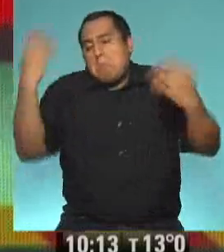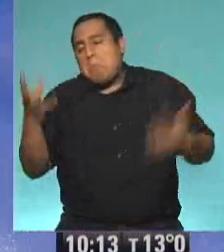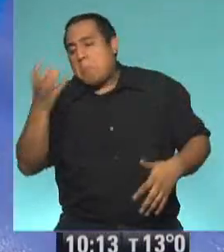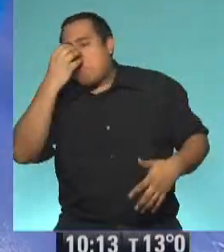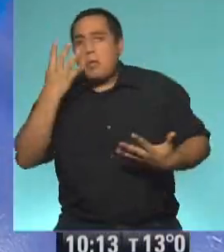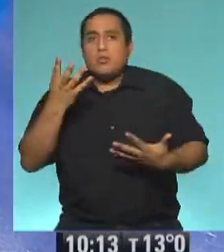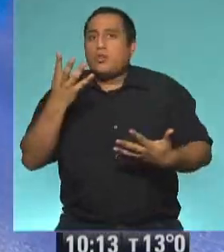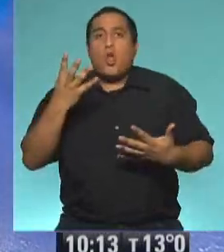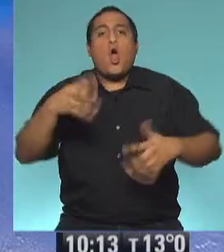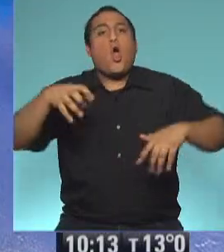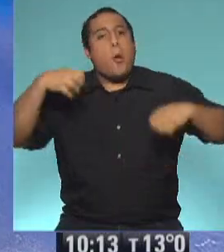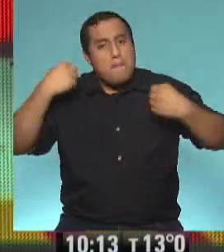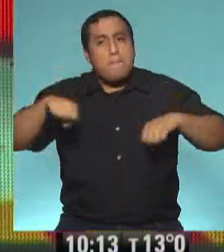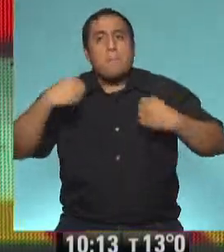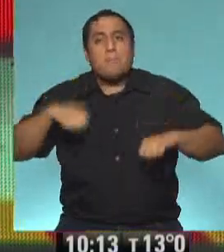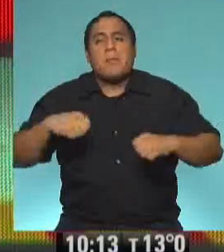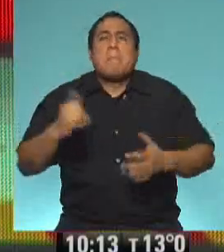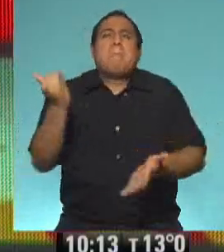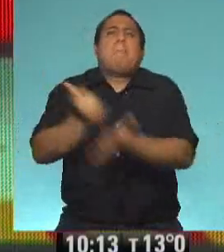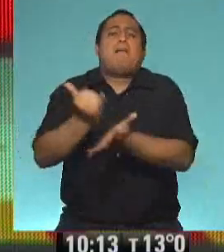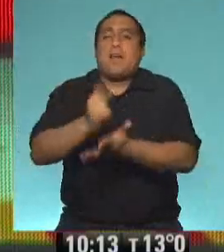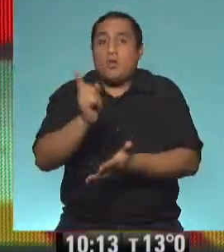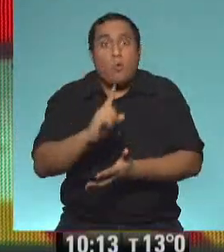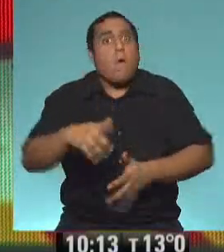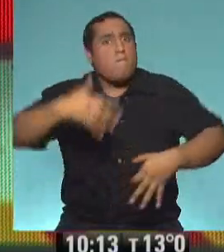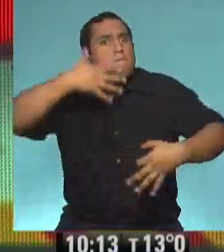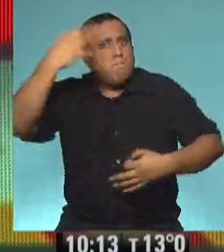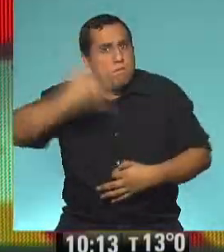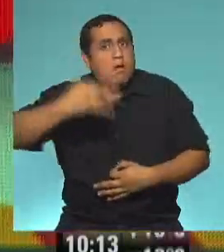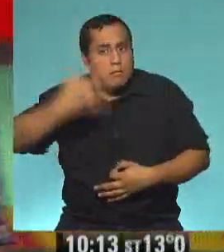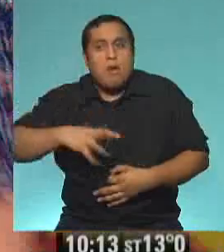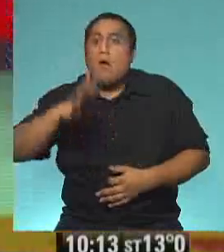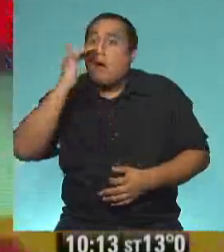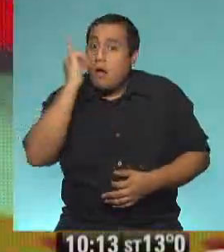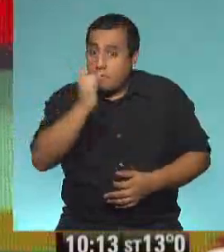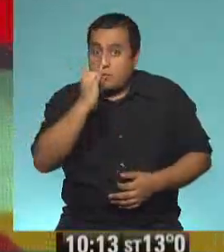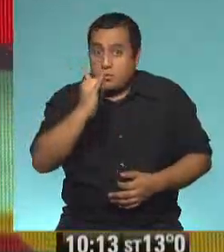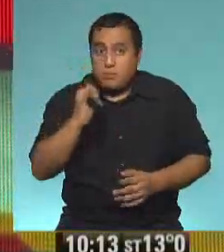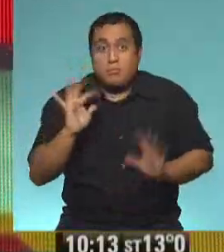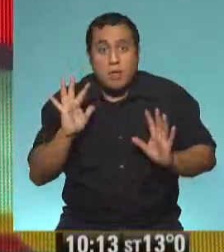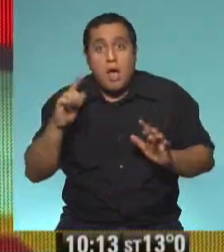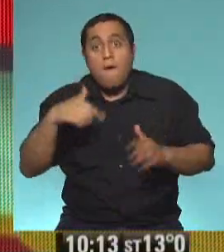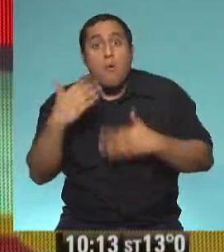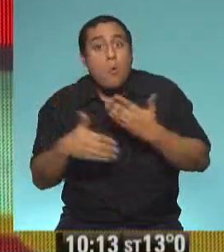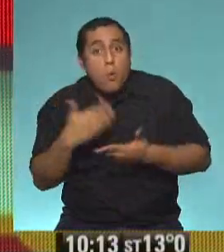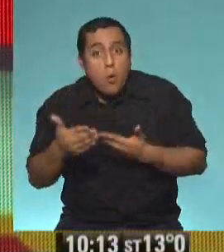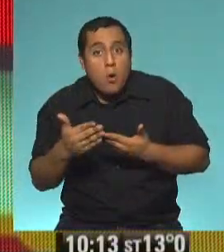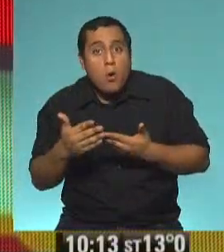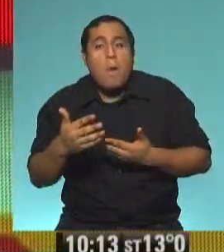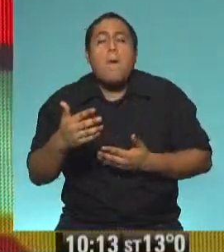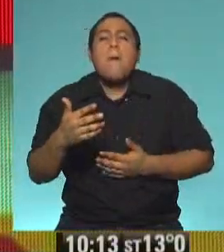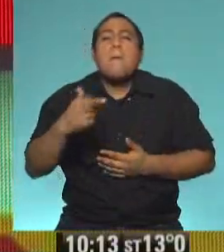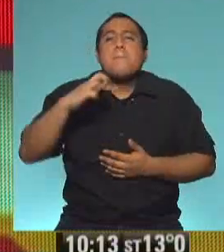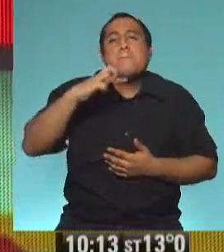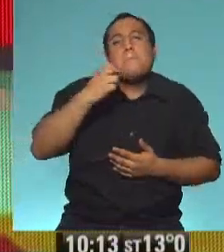Esto parece muy gracioso. No es moco de pavo. No es moco de pavo. Y esto es muy serio, ¿eh? A ver. Esto es muy serio. ¿Qué le parece si jugamos al pan y queso?